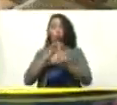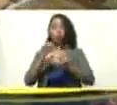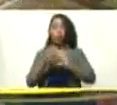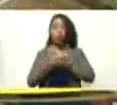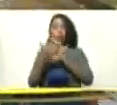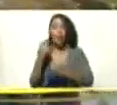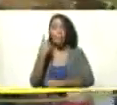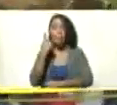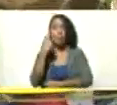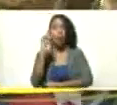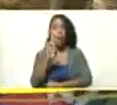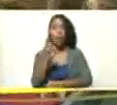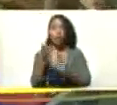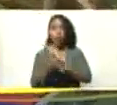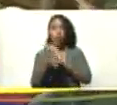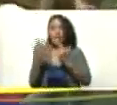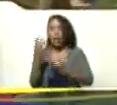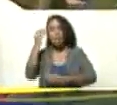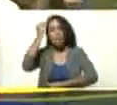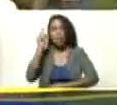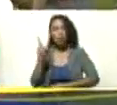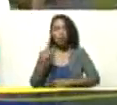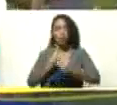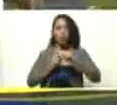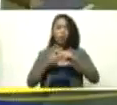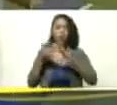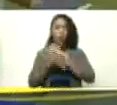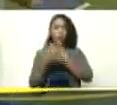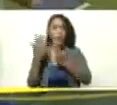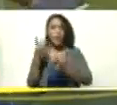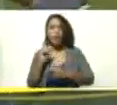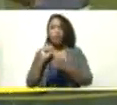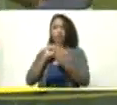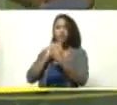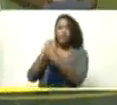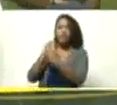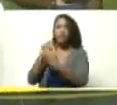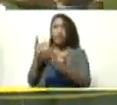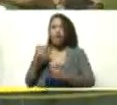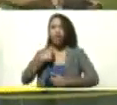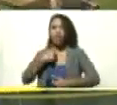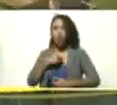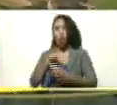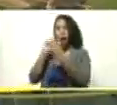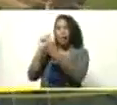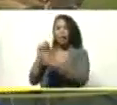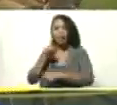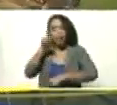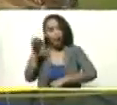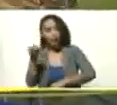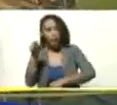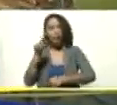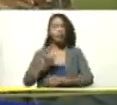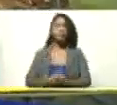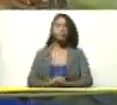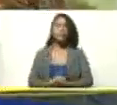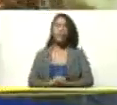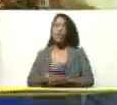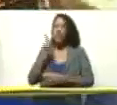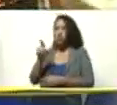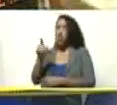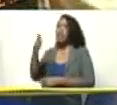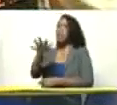primera R, don Ernesto? Vamos, Ernesto le gusta entrevistar a la gente, ¿no? Ahora lo voy a entrevistar yo a él. Ernesto, ¿qué te